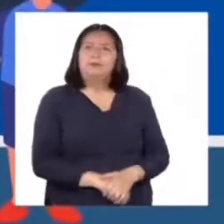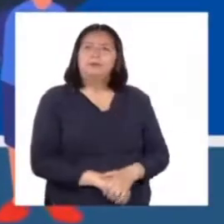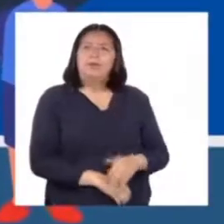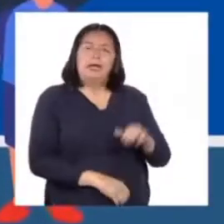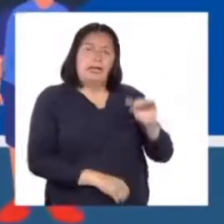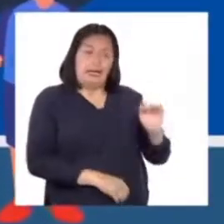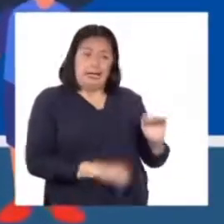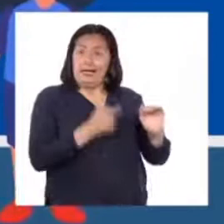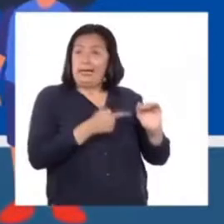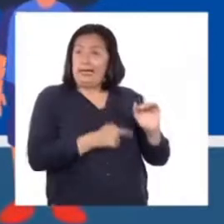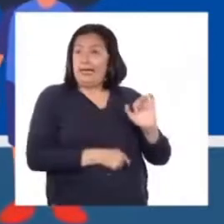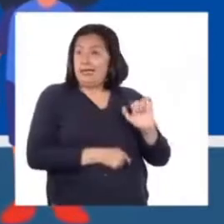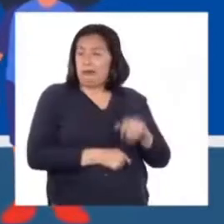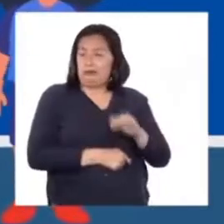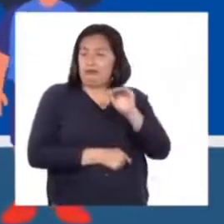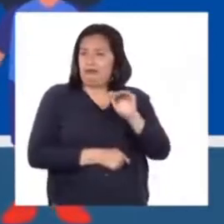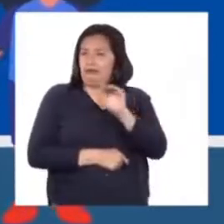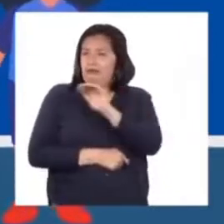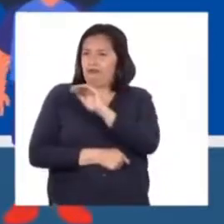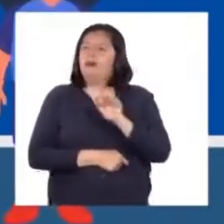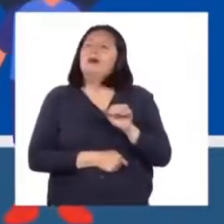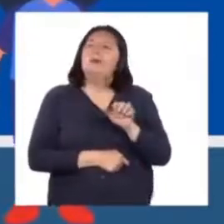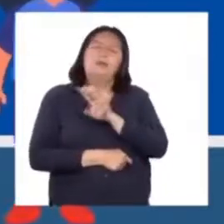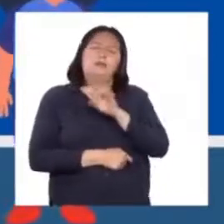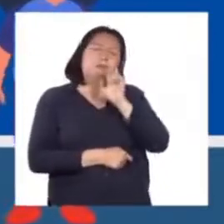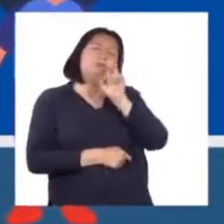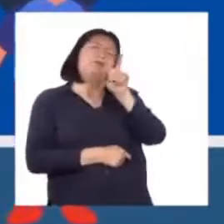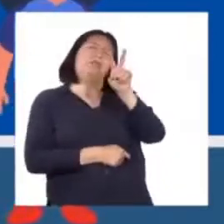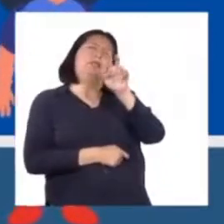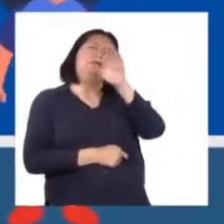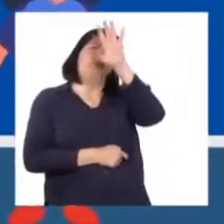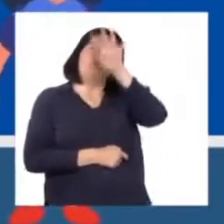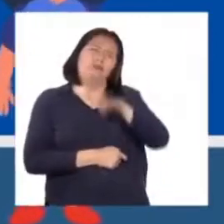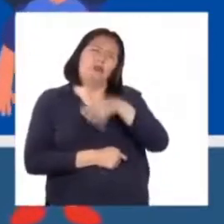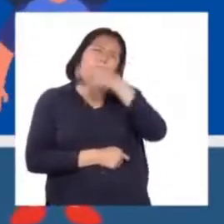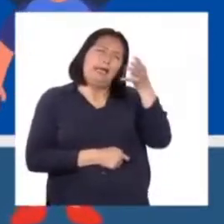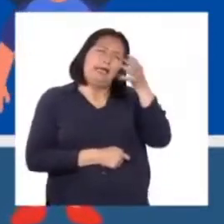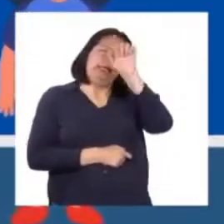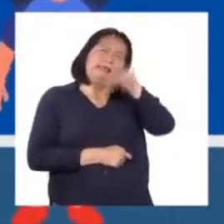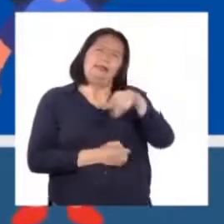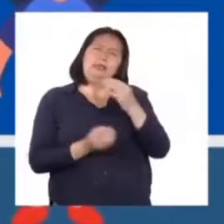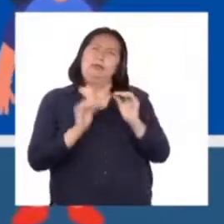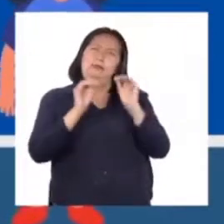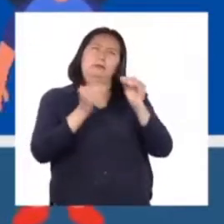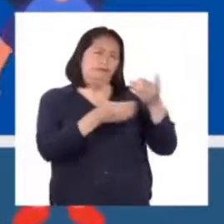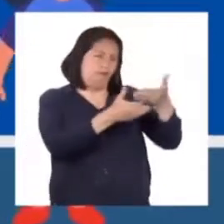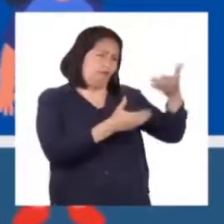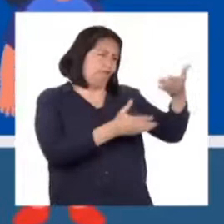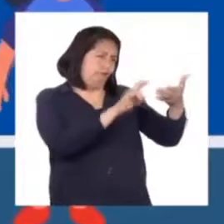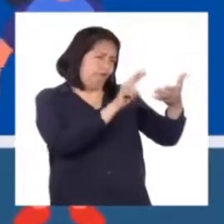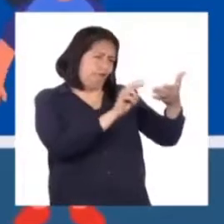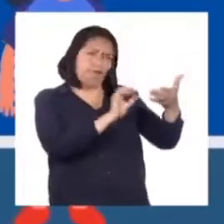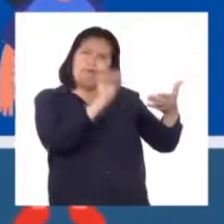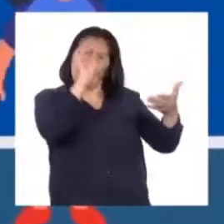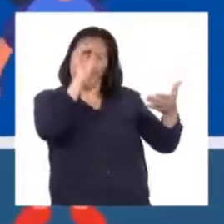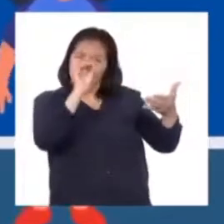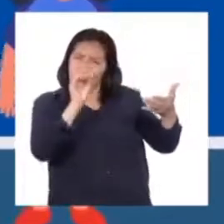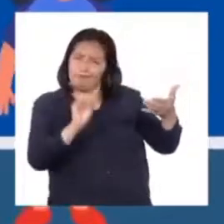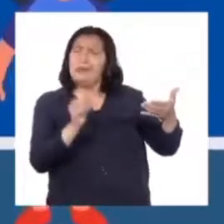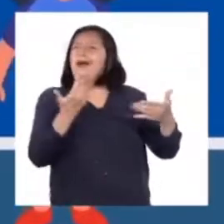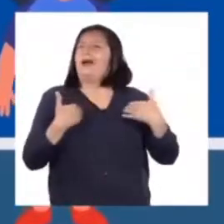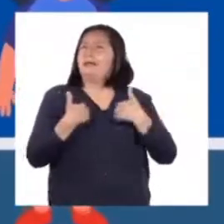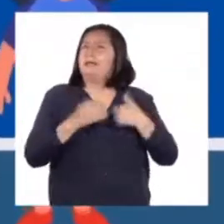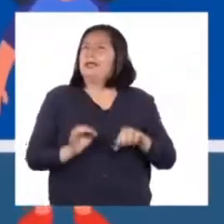Antonio, Lucía y Mariana están observando la tabla de frecuencias que realizaron con los datos que encontraron sobre los animales